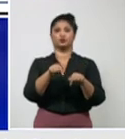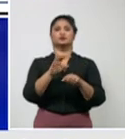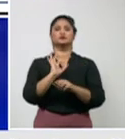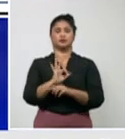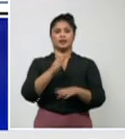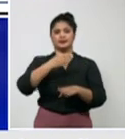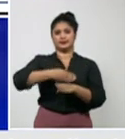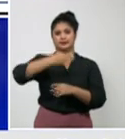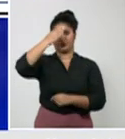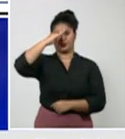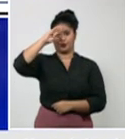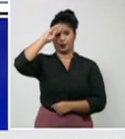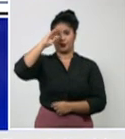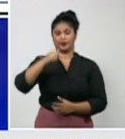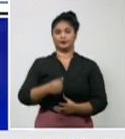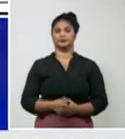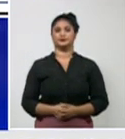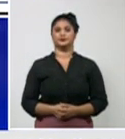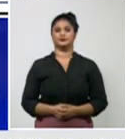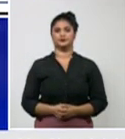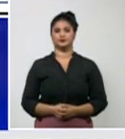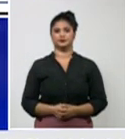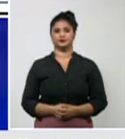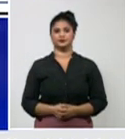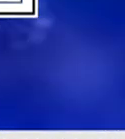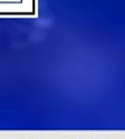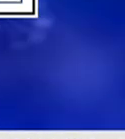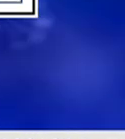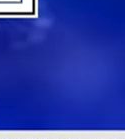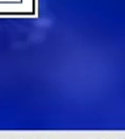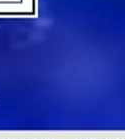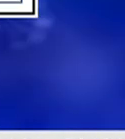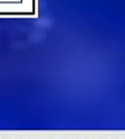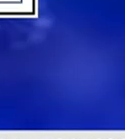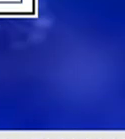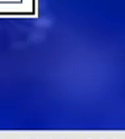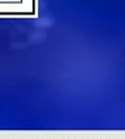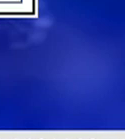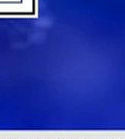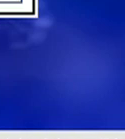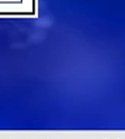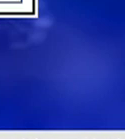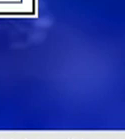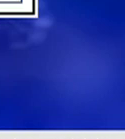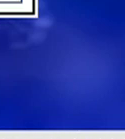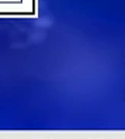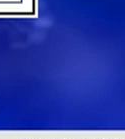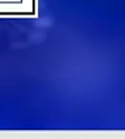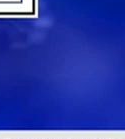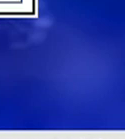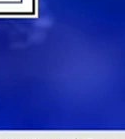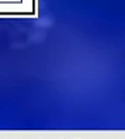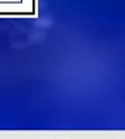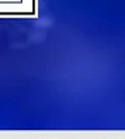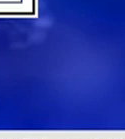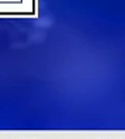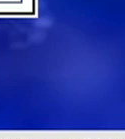al incremento. Ese es el comportamiento por provincias y por territorio en nuestro